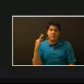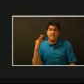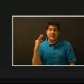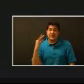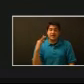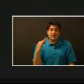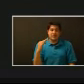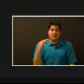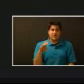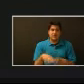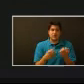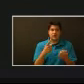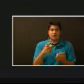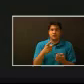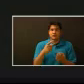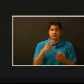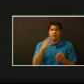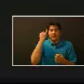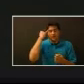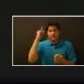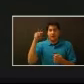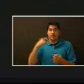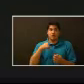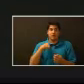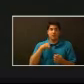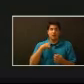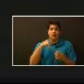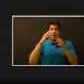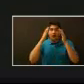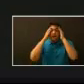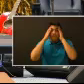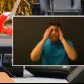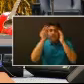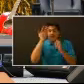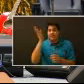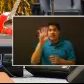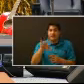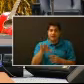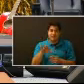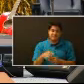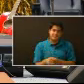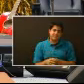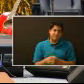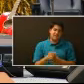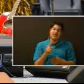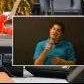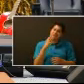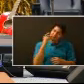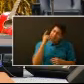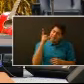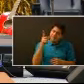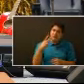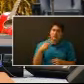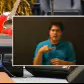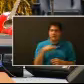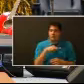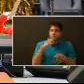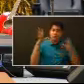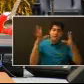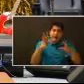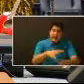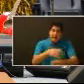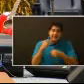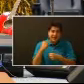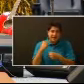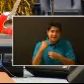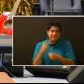se imagina, así es, Dios mío, o sea, es mañana. Y así el Señor nos va a tomar a nosotros.